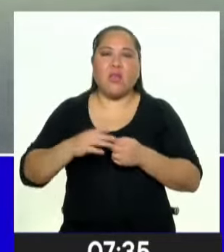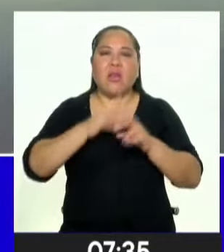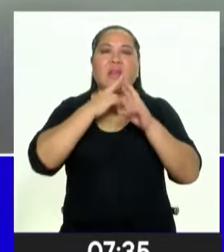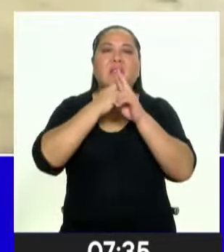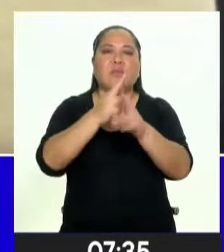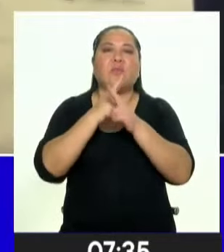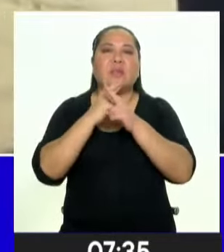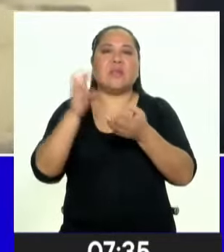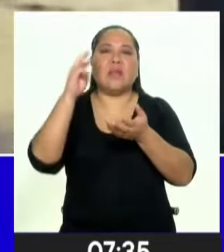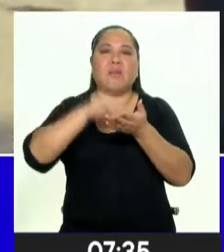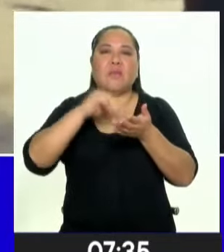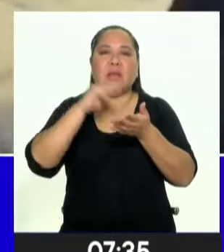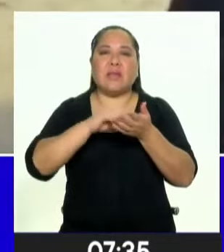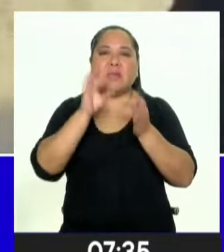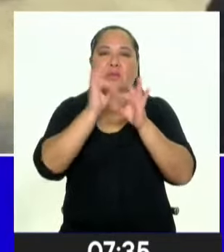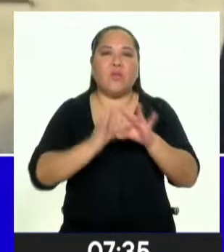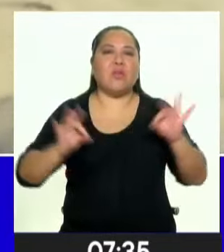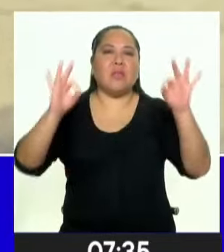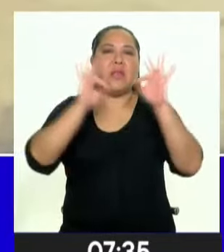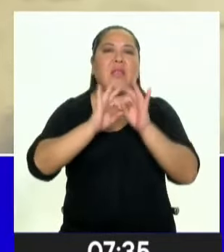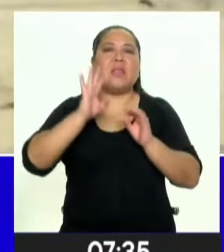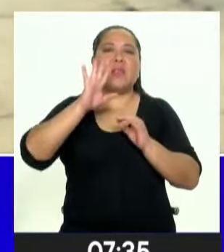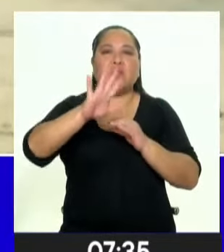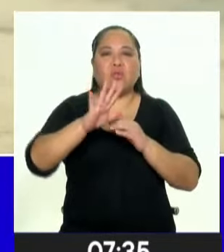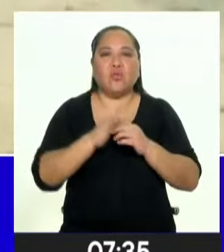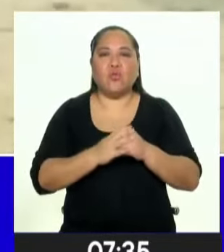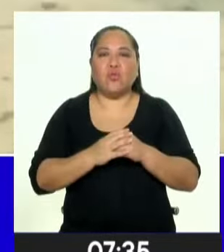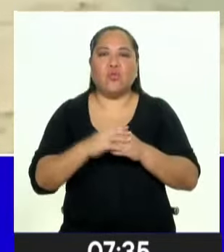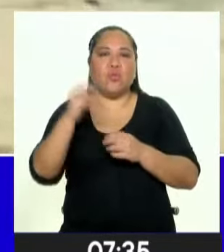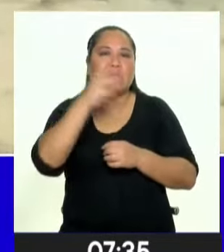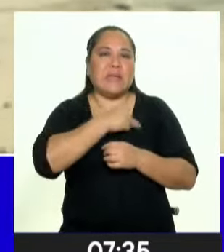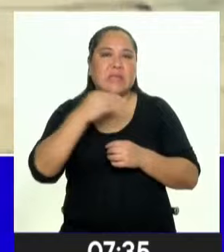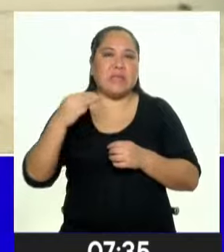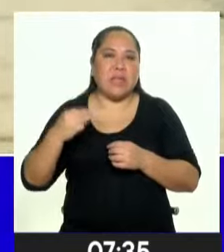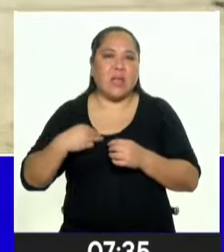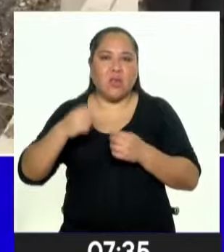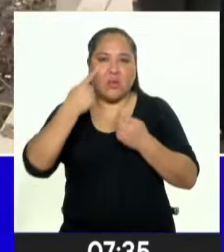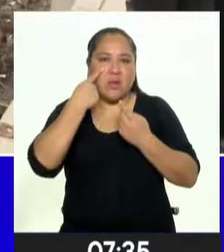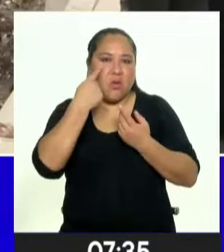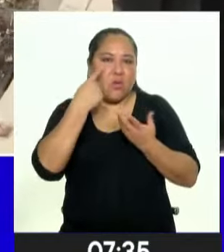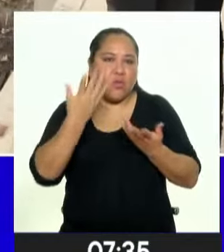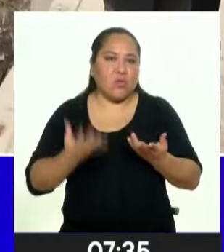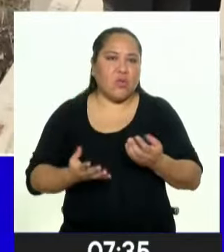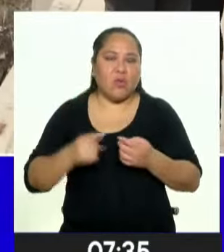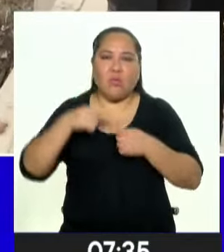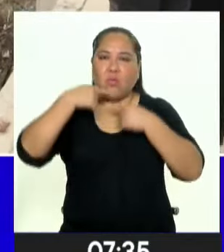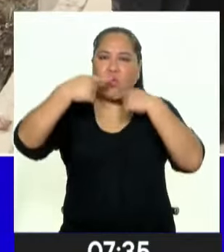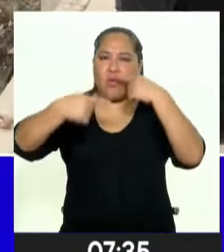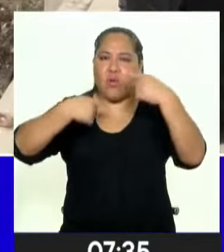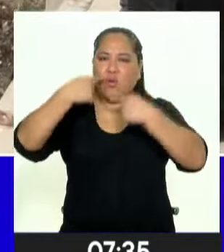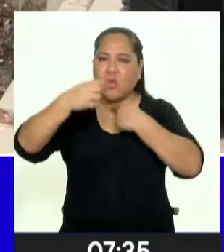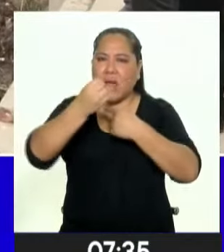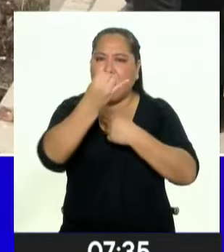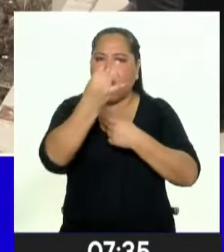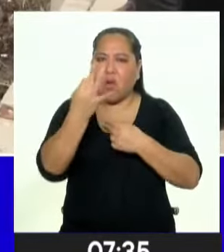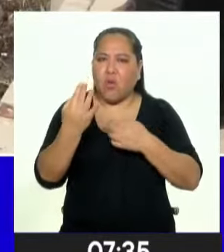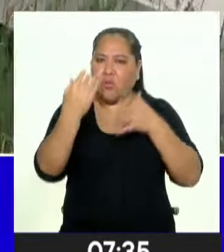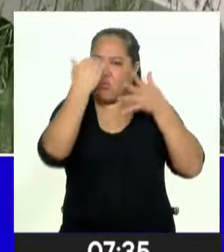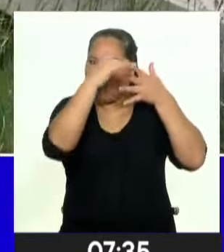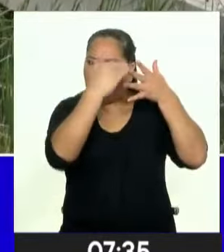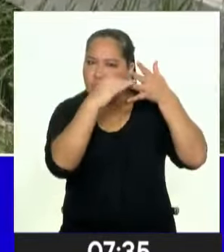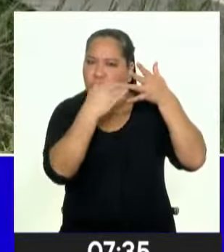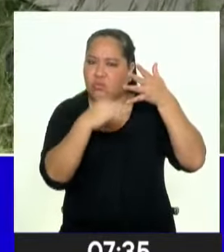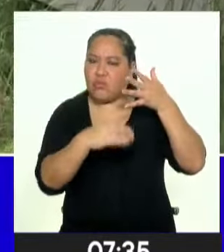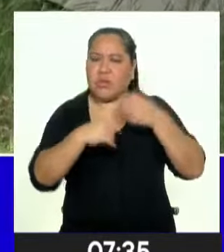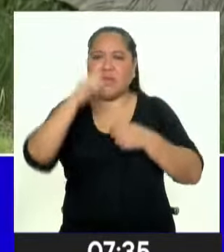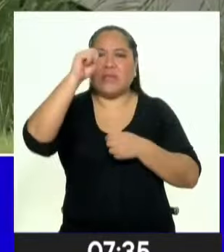destacables en su sector que se ha dado a conocer si nos podría mencionar algunos de ellos Sí por supuesto